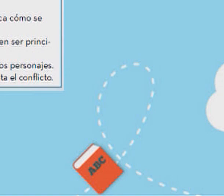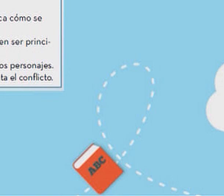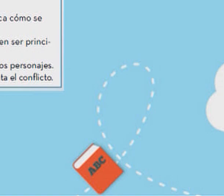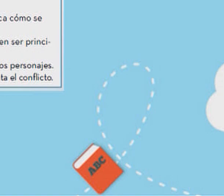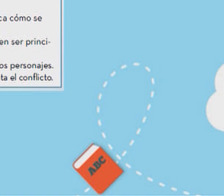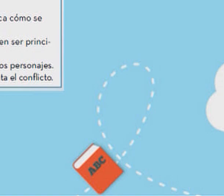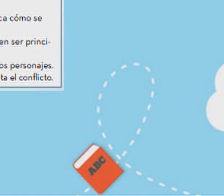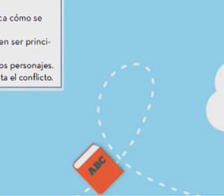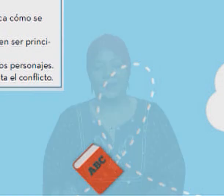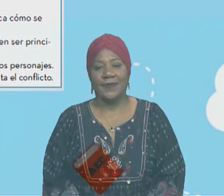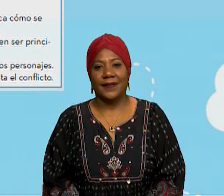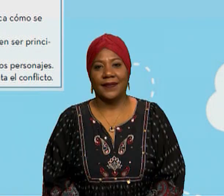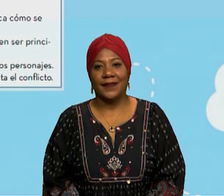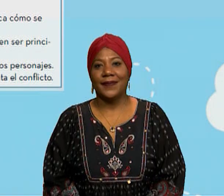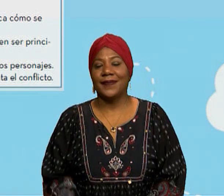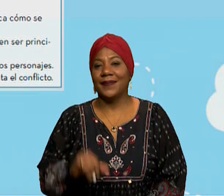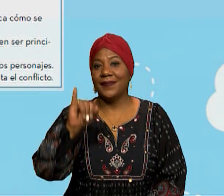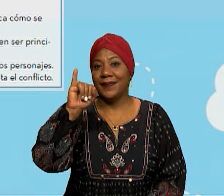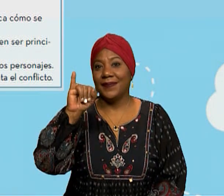primera respuesta es